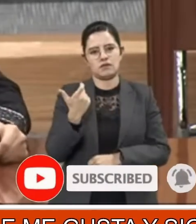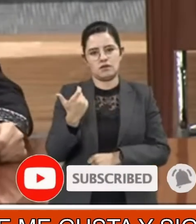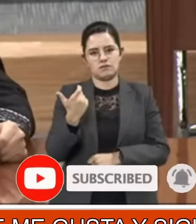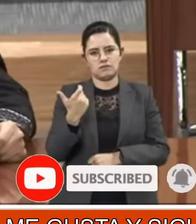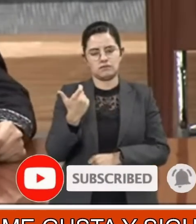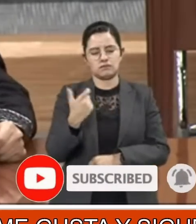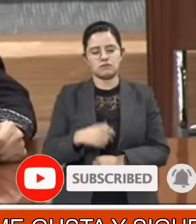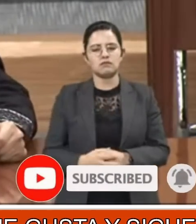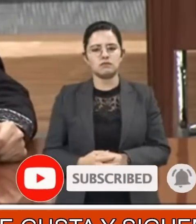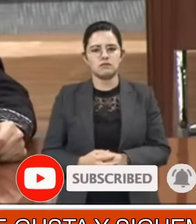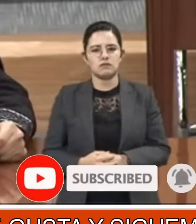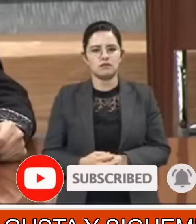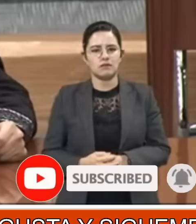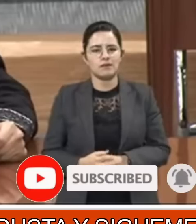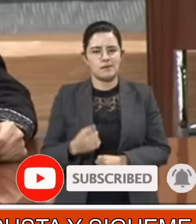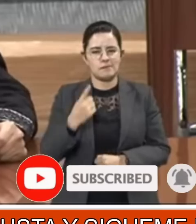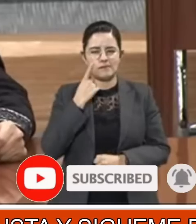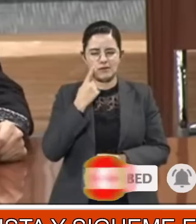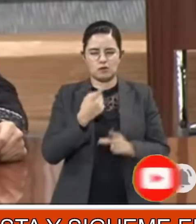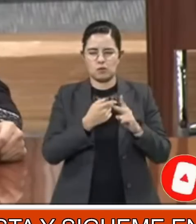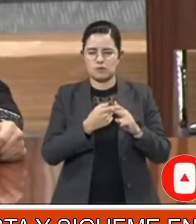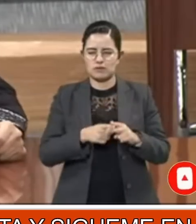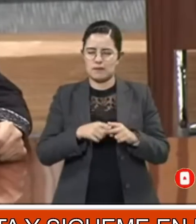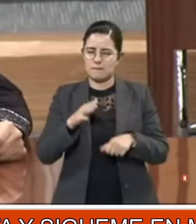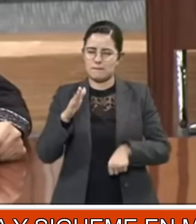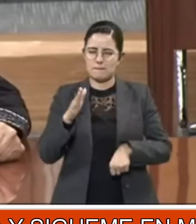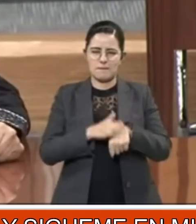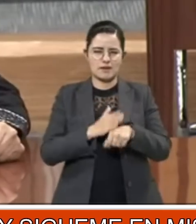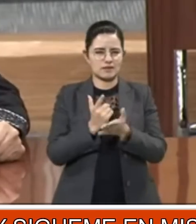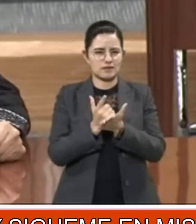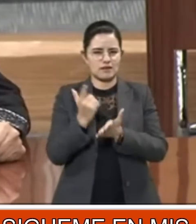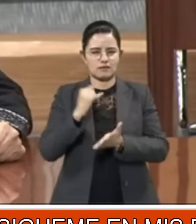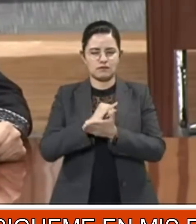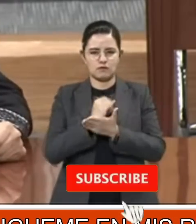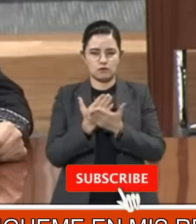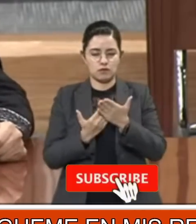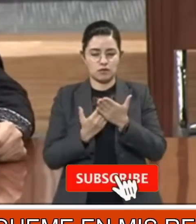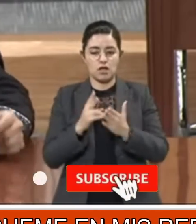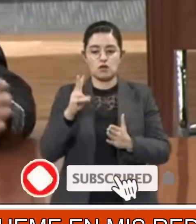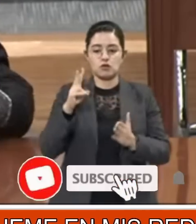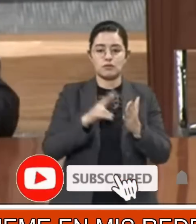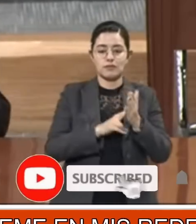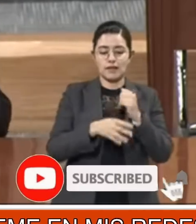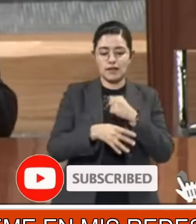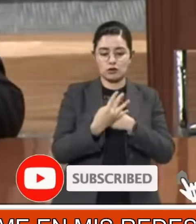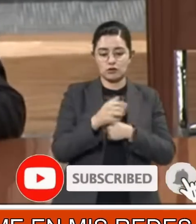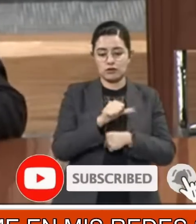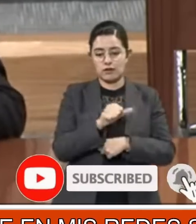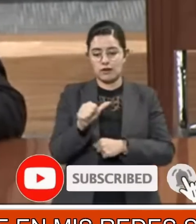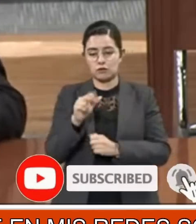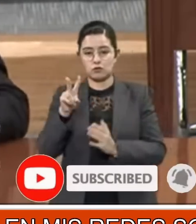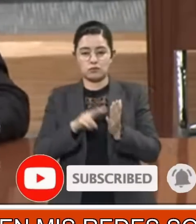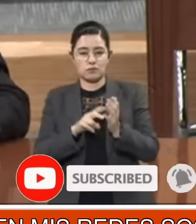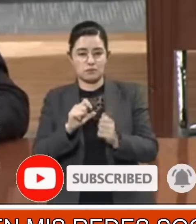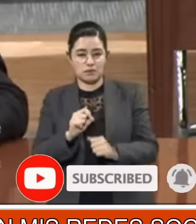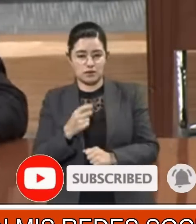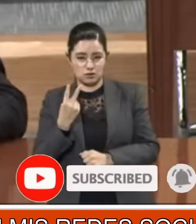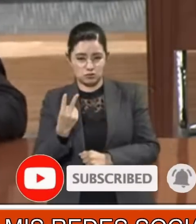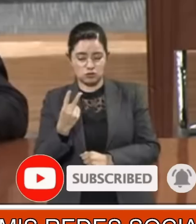seguir sosteniendo frente a las y los mexicanos las mentiras que anduvo dispersando por todo